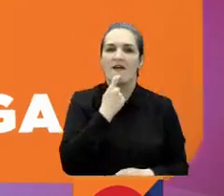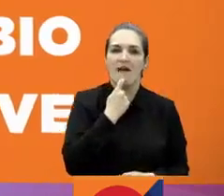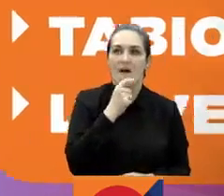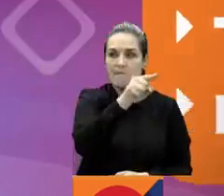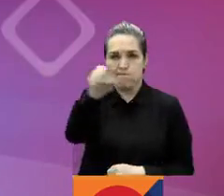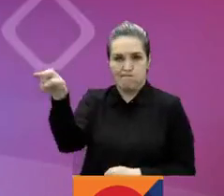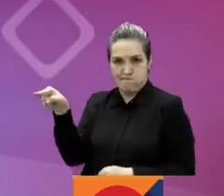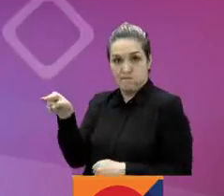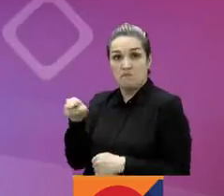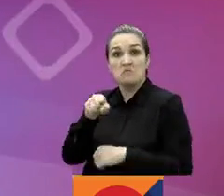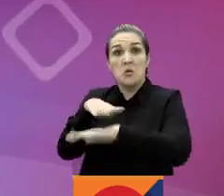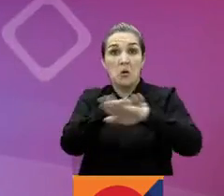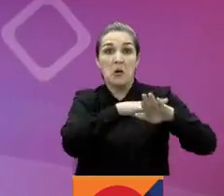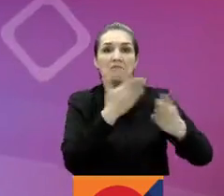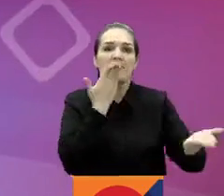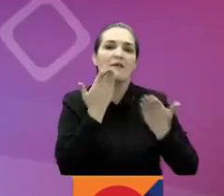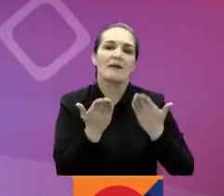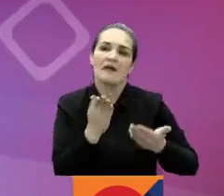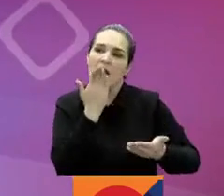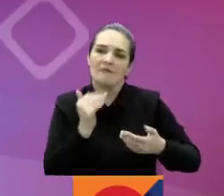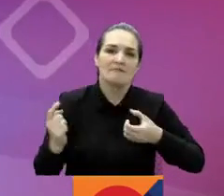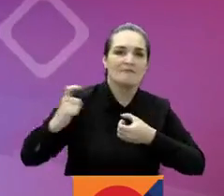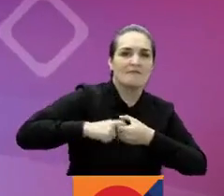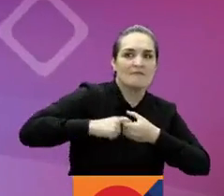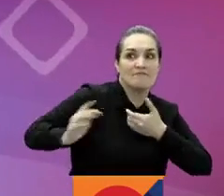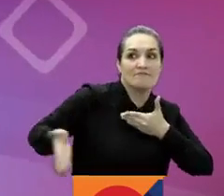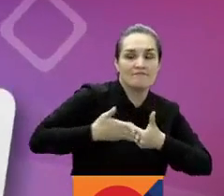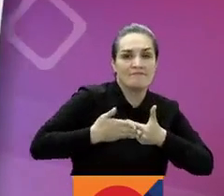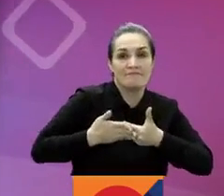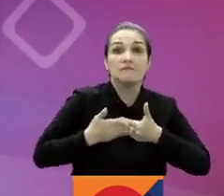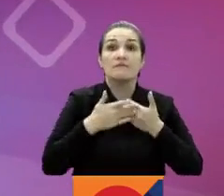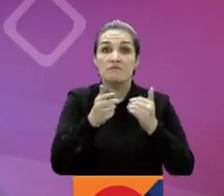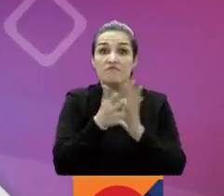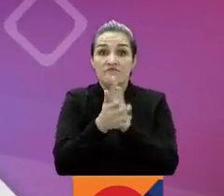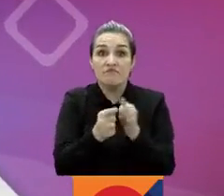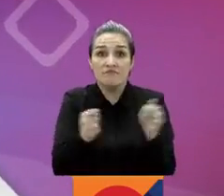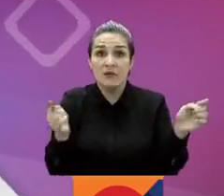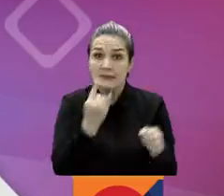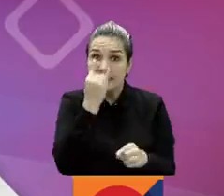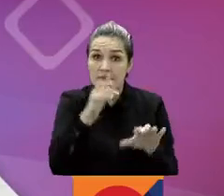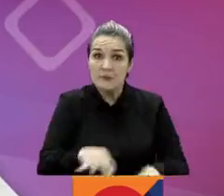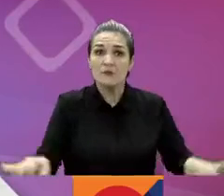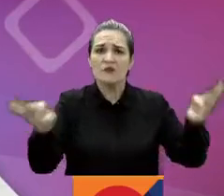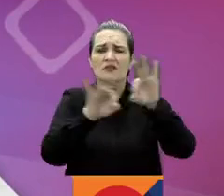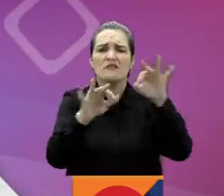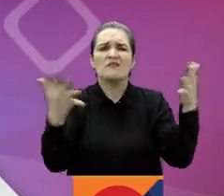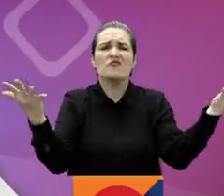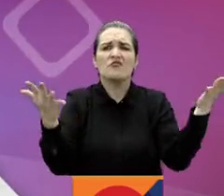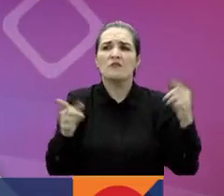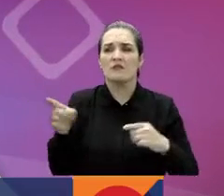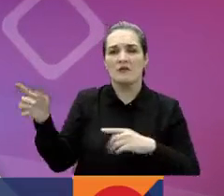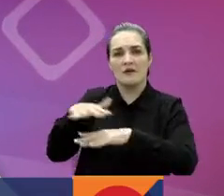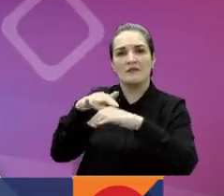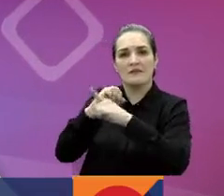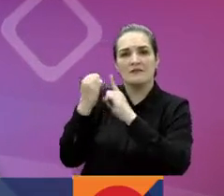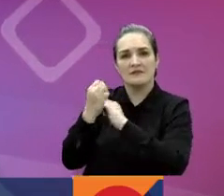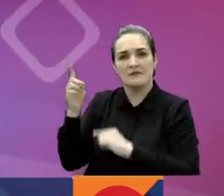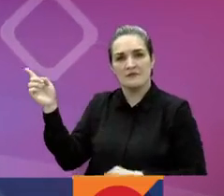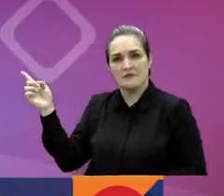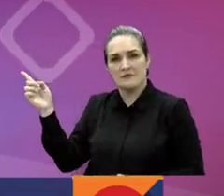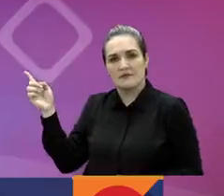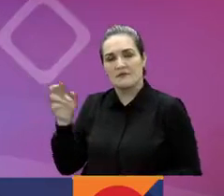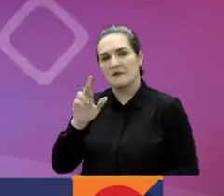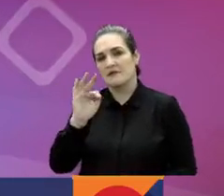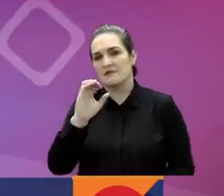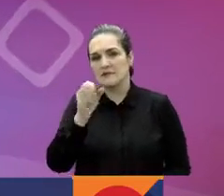la convocatoria basta que se agoten los cupos. Y muy importante, si quieres seguir informado 24-7, nos encuentra en todas nuestras redes sociales como